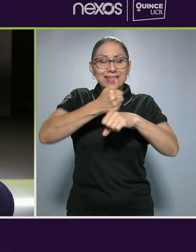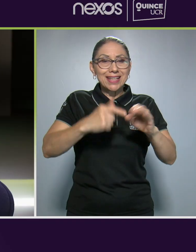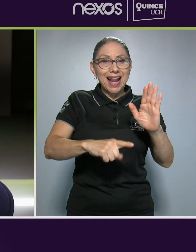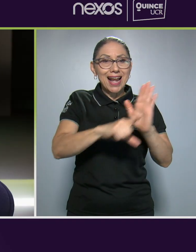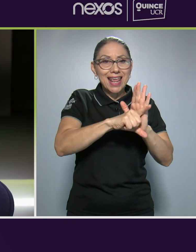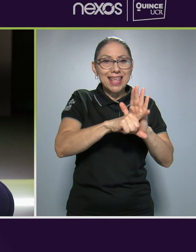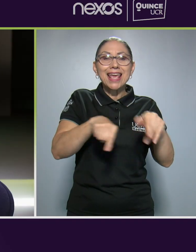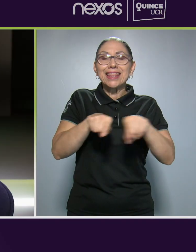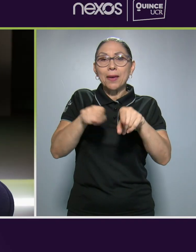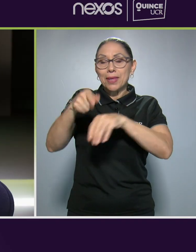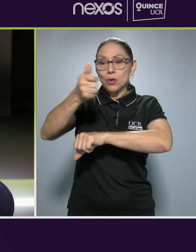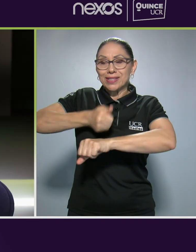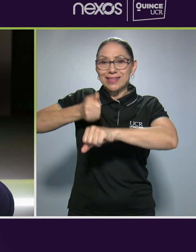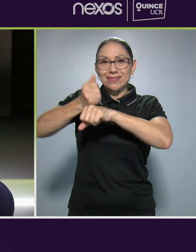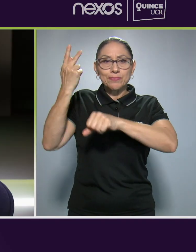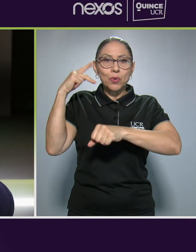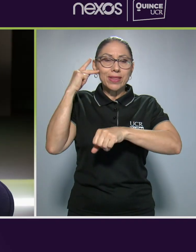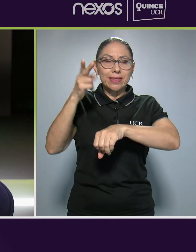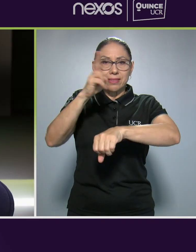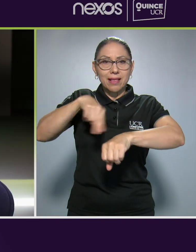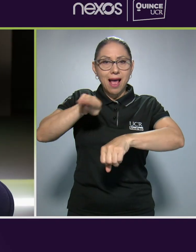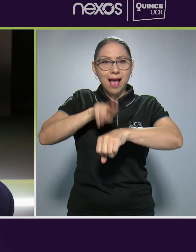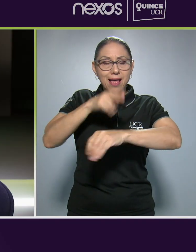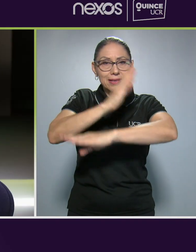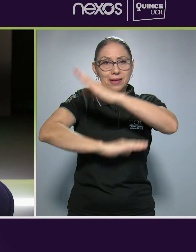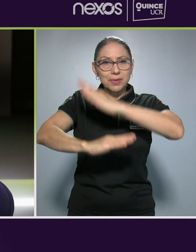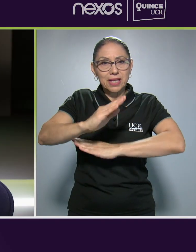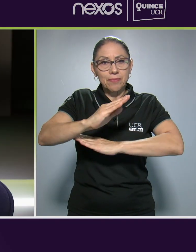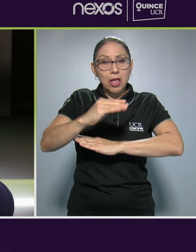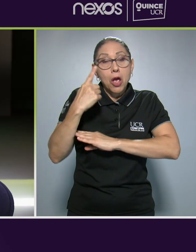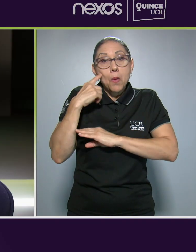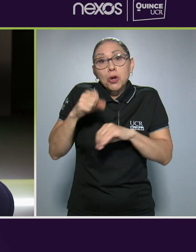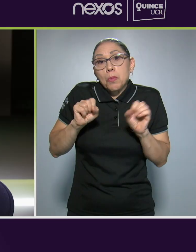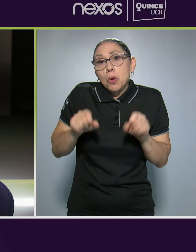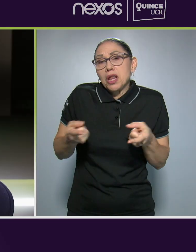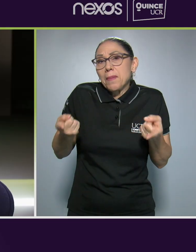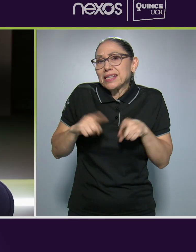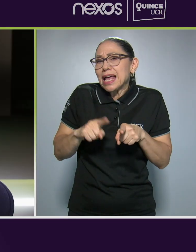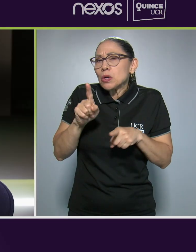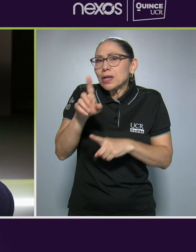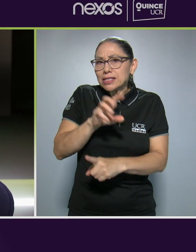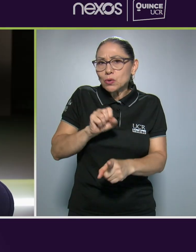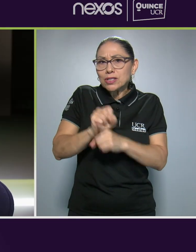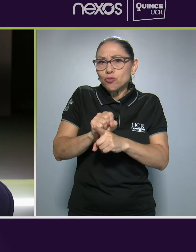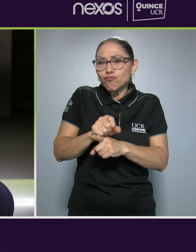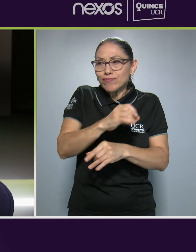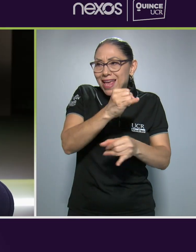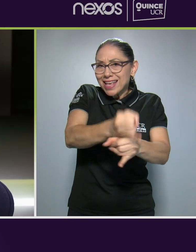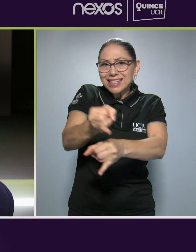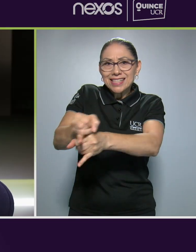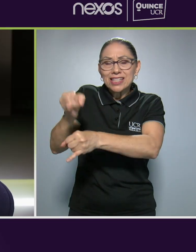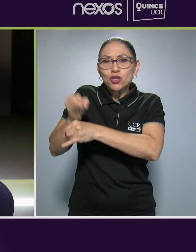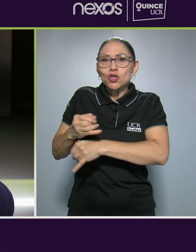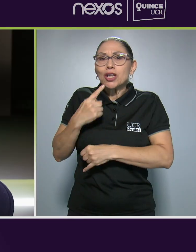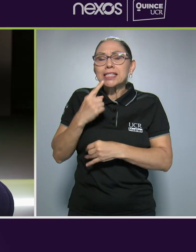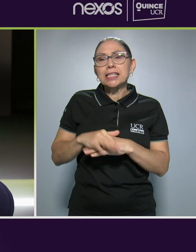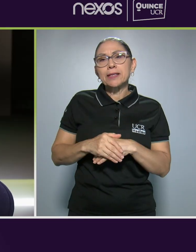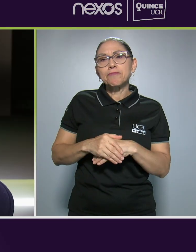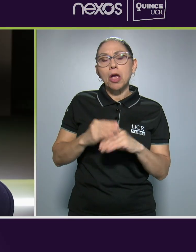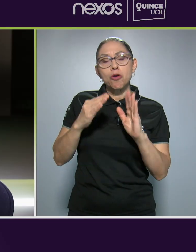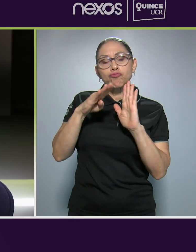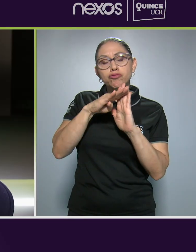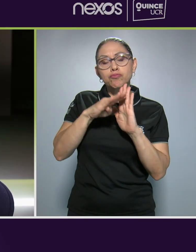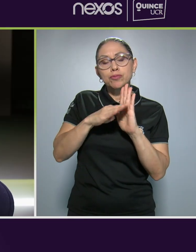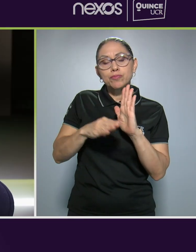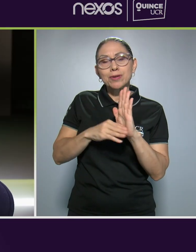sobre discapacidad, porque podría prestarse para que las instituciones digan, bueno, nos ponemos estas metas muy pequeñas y si